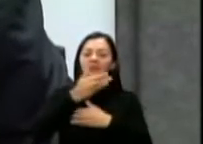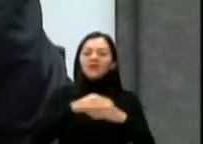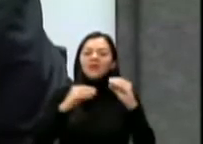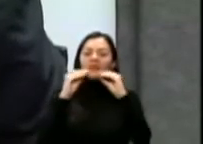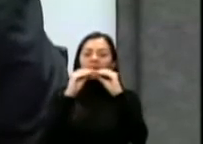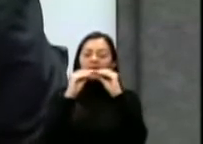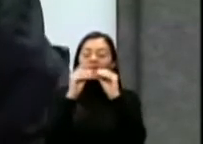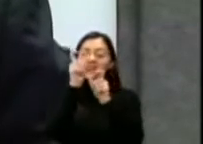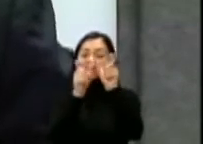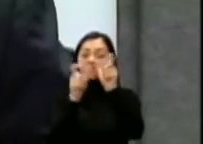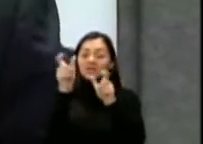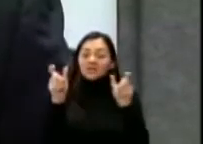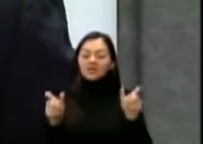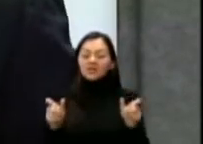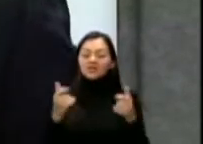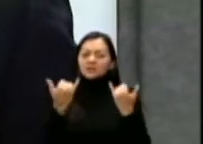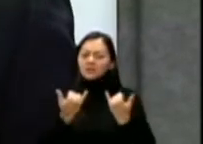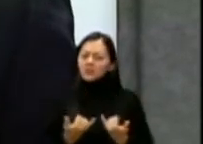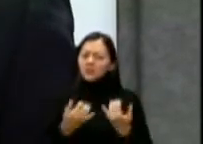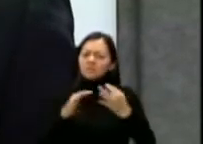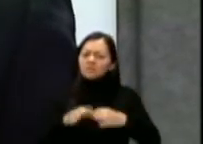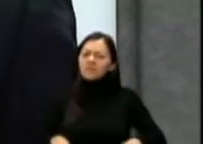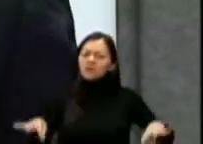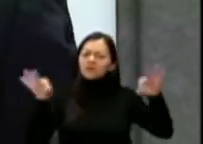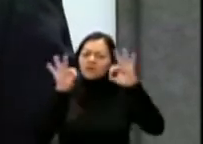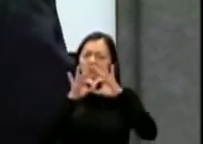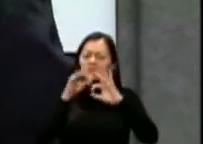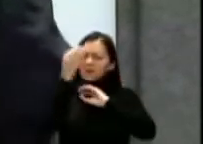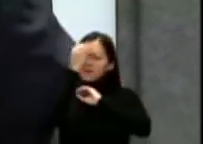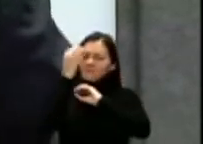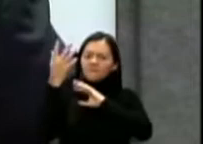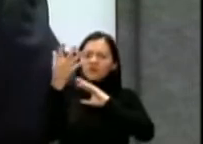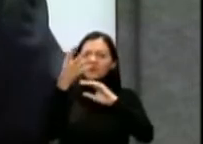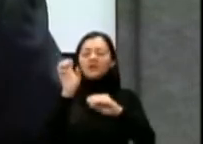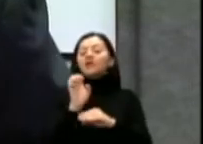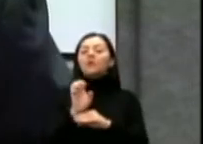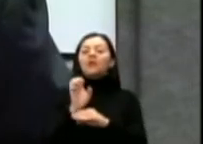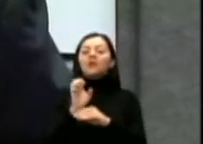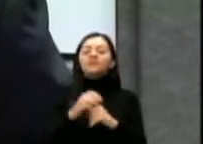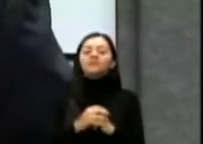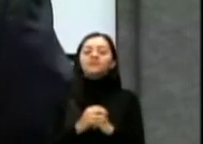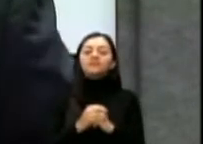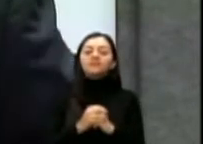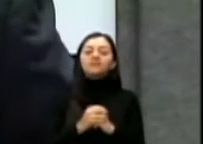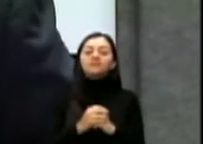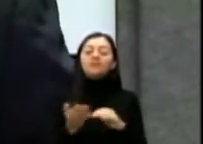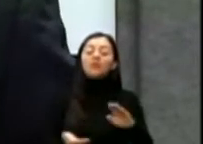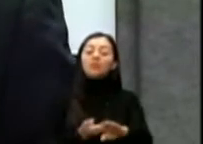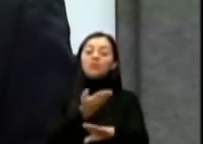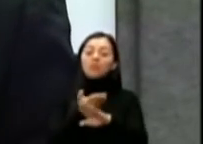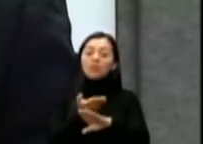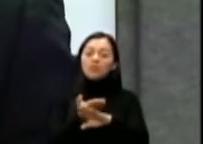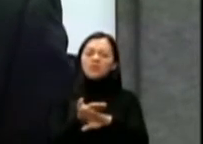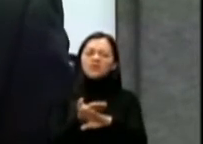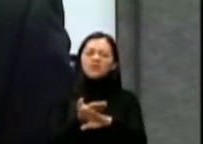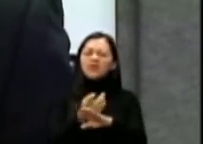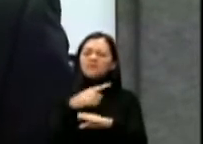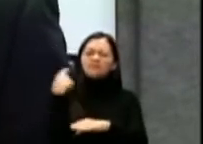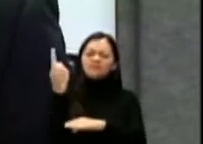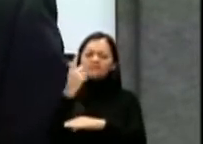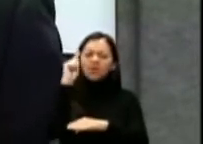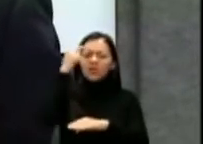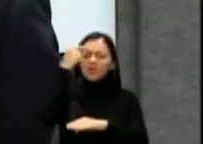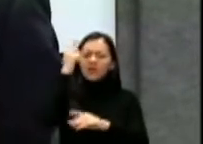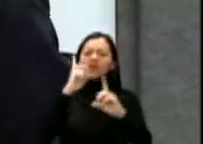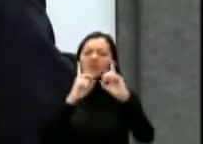televidentes en un momento histórico para el ecuador en donde se ha planteado un diálogo nacional por la inequidad y cuanto